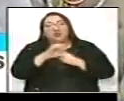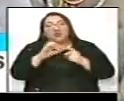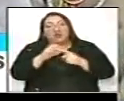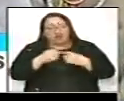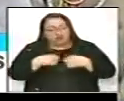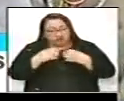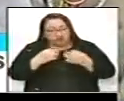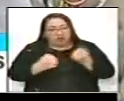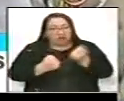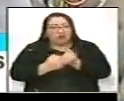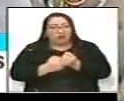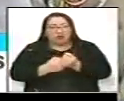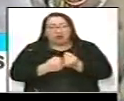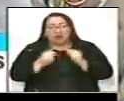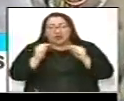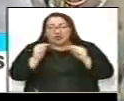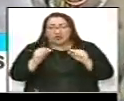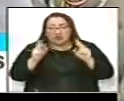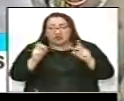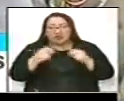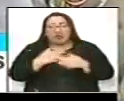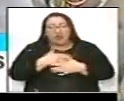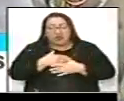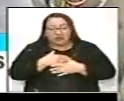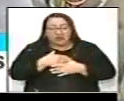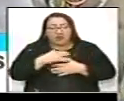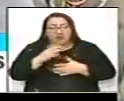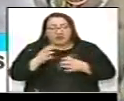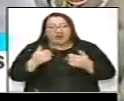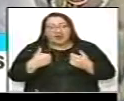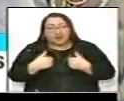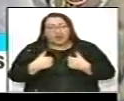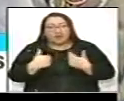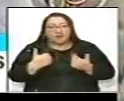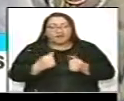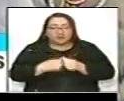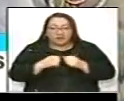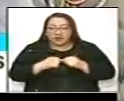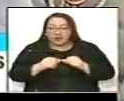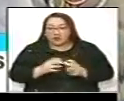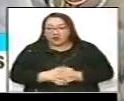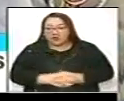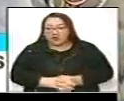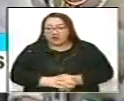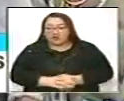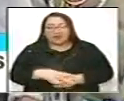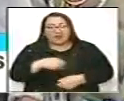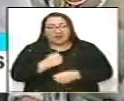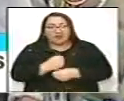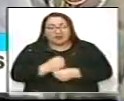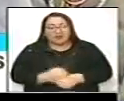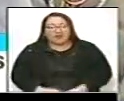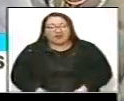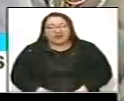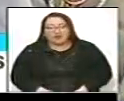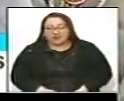de solidaridad. Este es un tema que me parece tendríamos que continuar trabajándolo, ¿no? Yo creo que